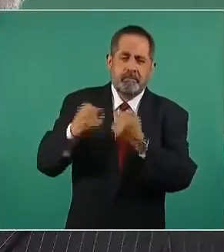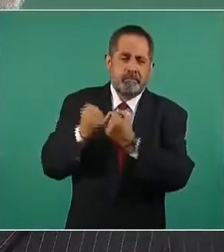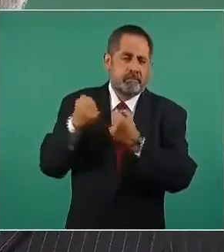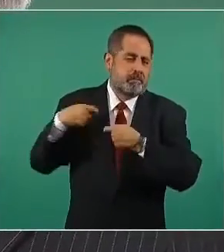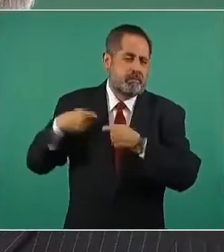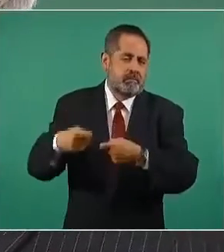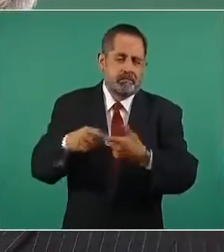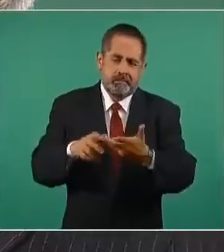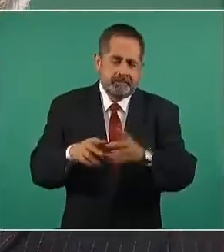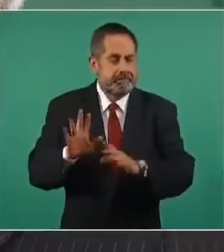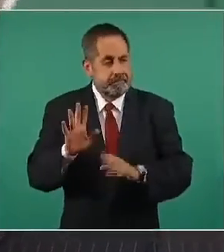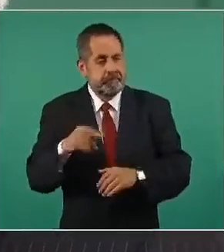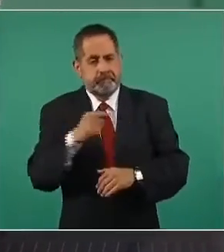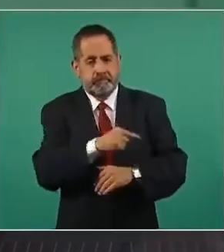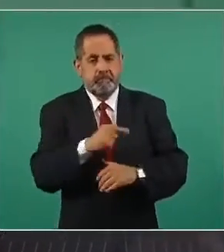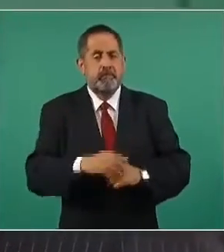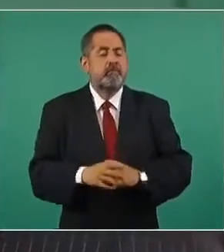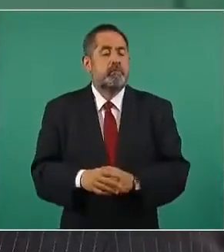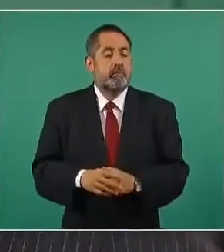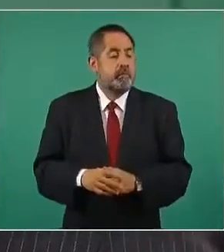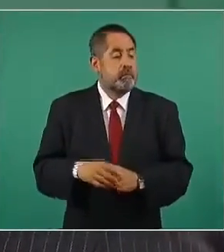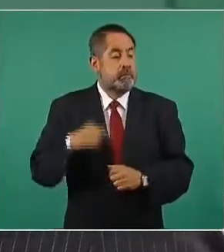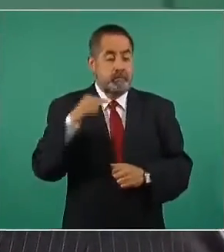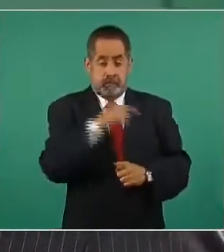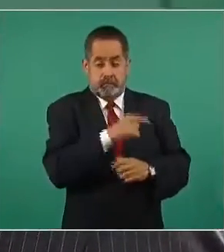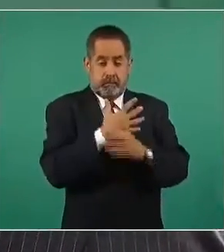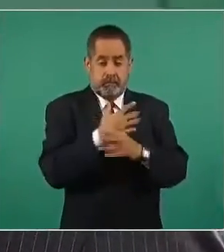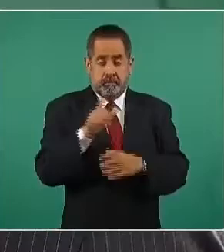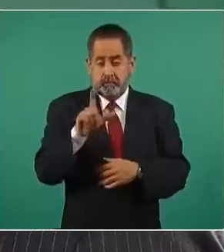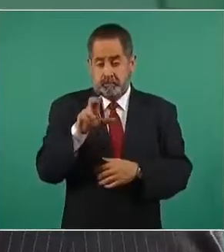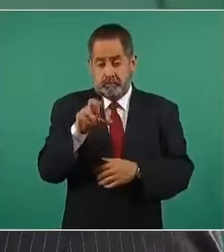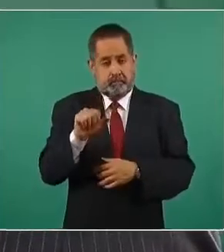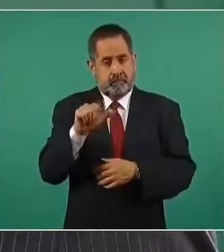Y le dice Lucas Alamán,